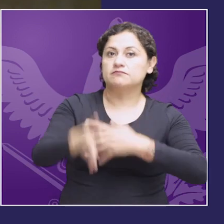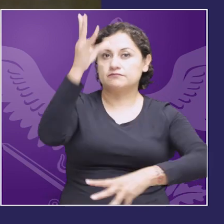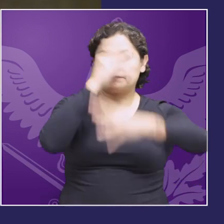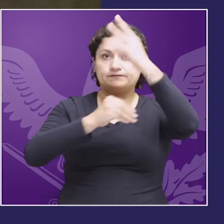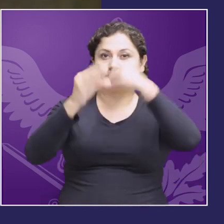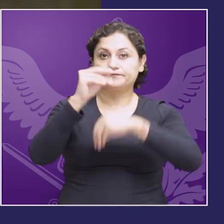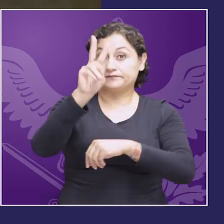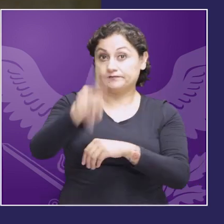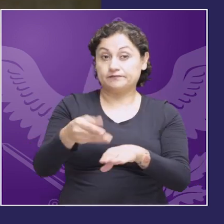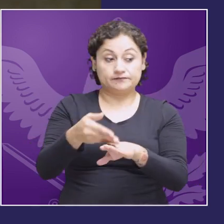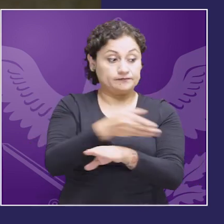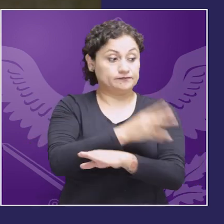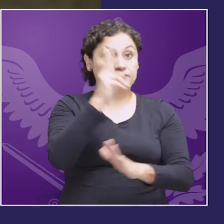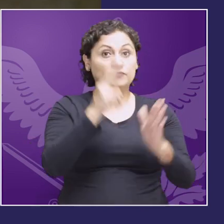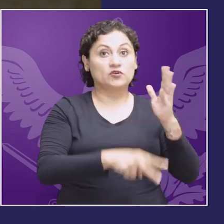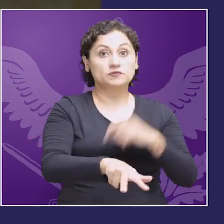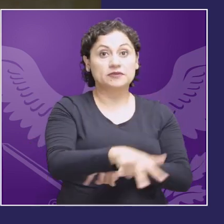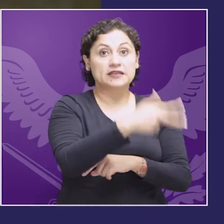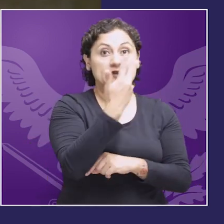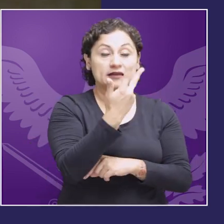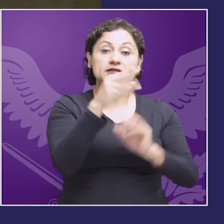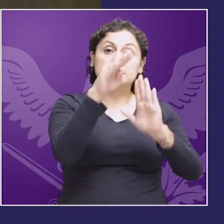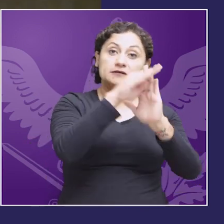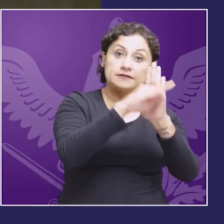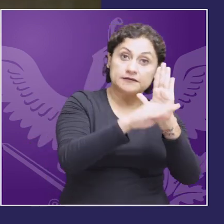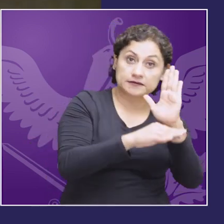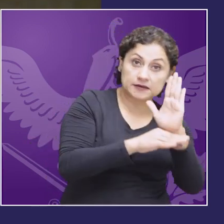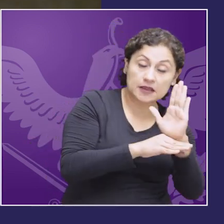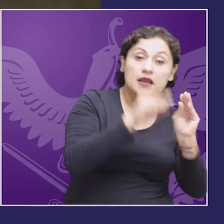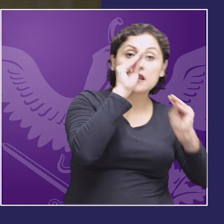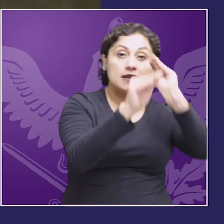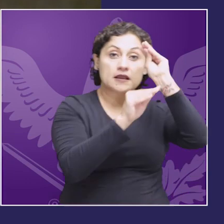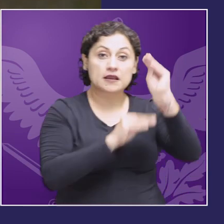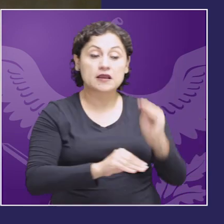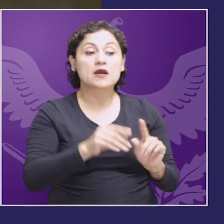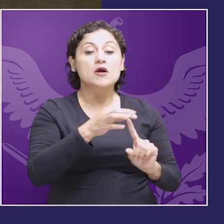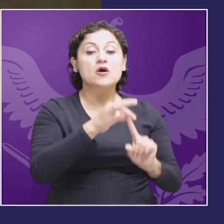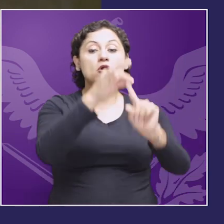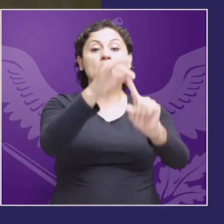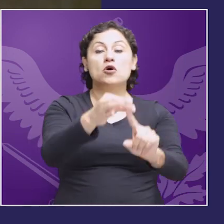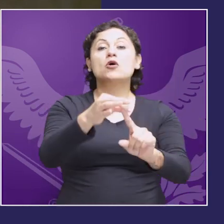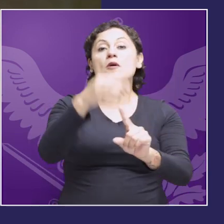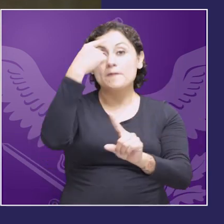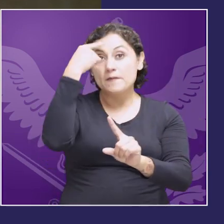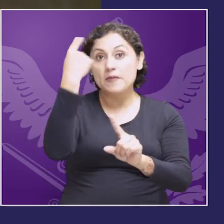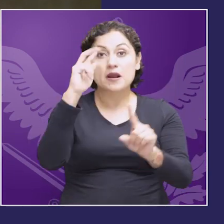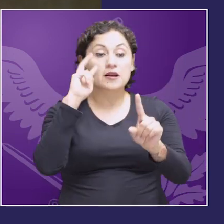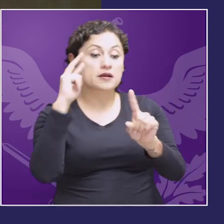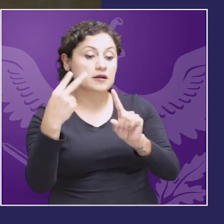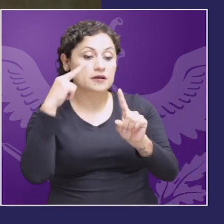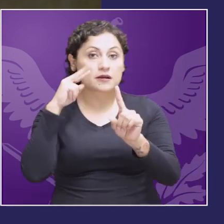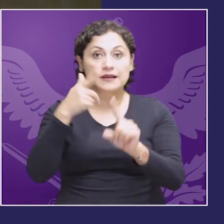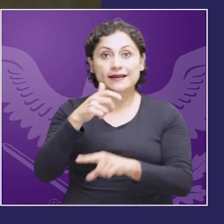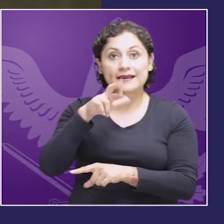se tiene que capacitar muy profundamente. O sea, a partir de 2013 se creó el protocolo para juzgar con perspectiva de